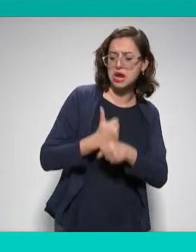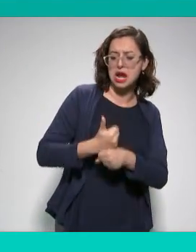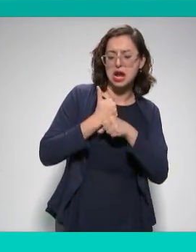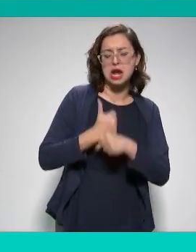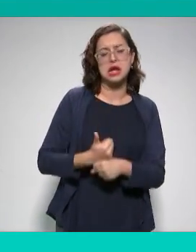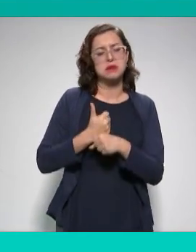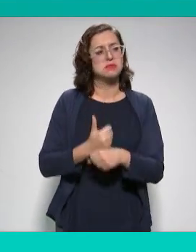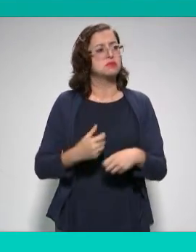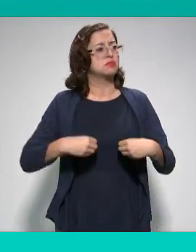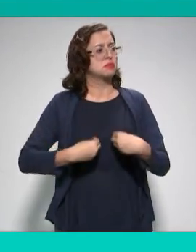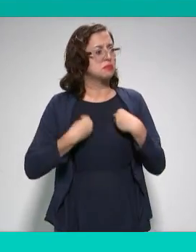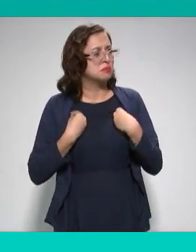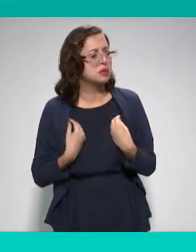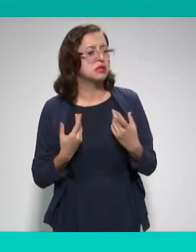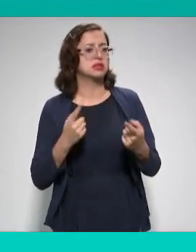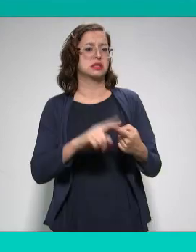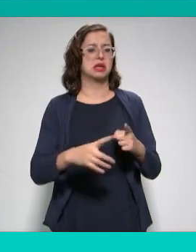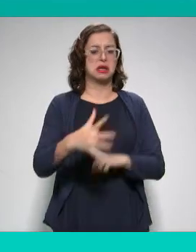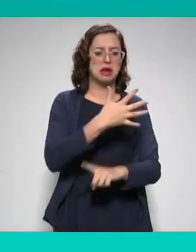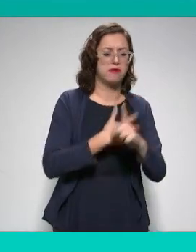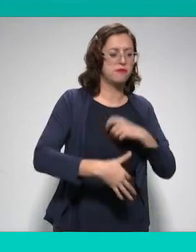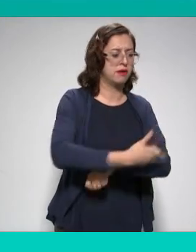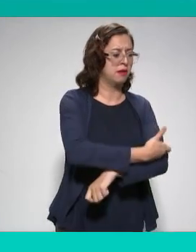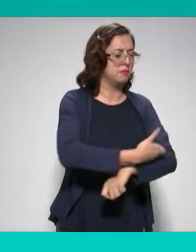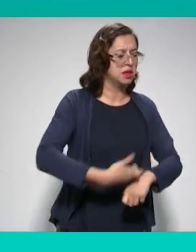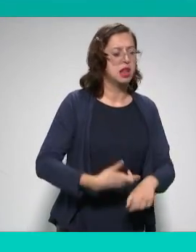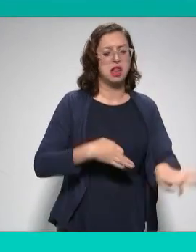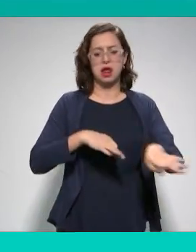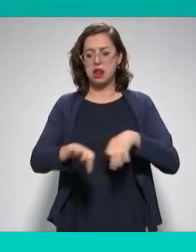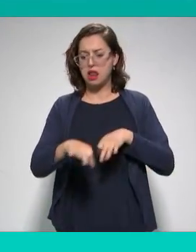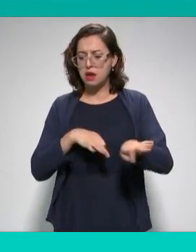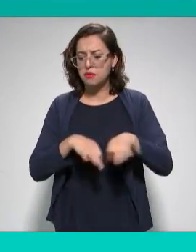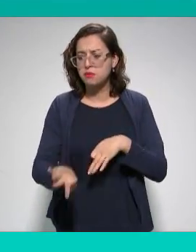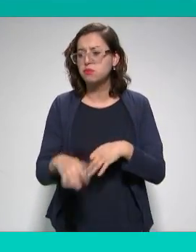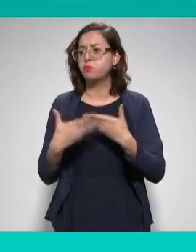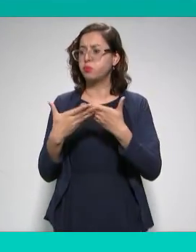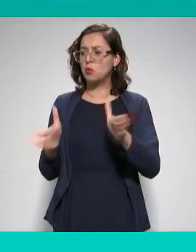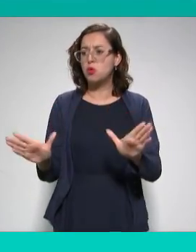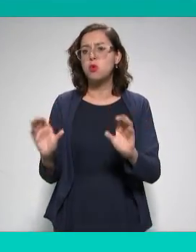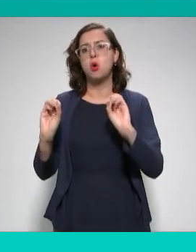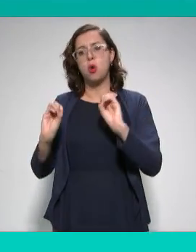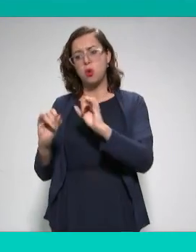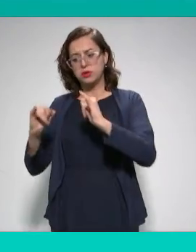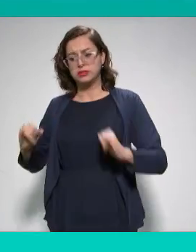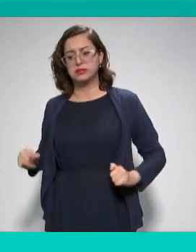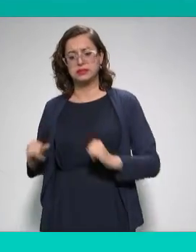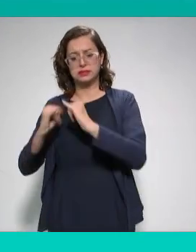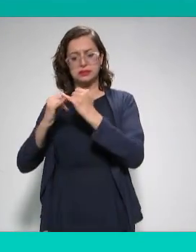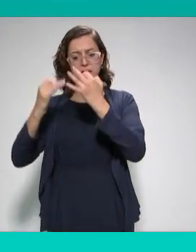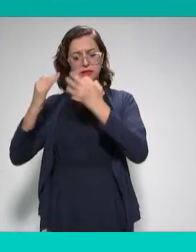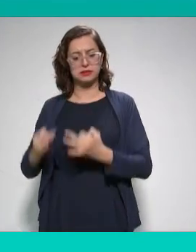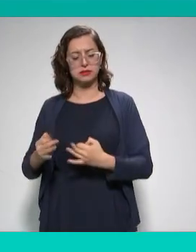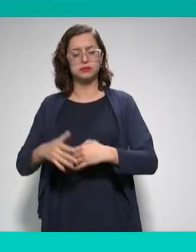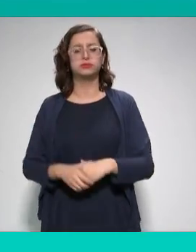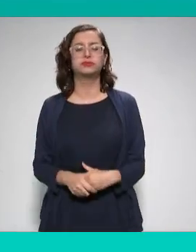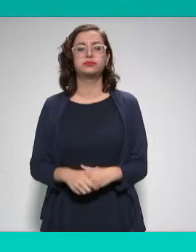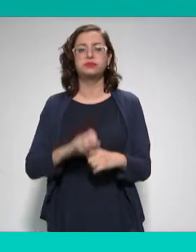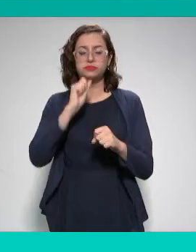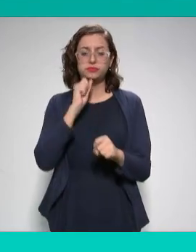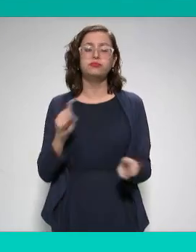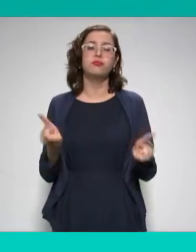nuestra vida ya sea en el entorno familiar laboral público o institucional también